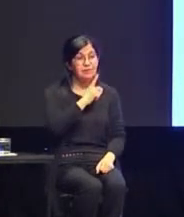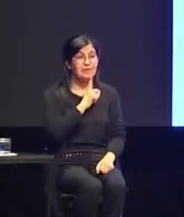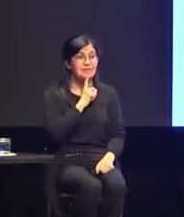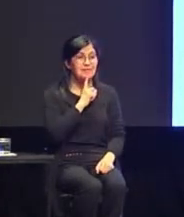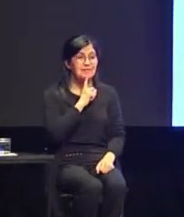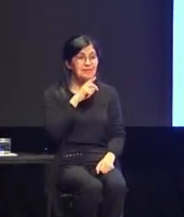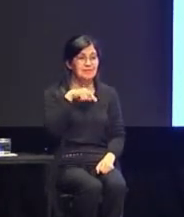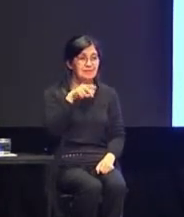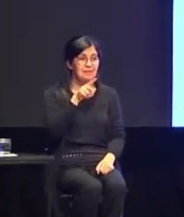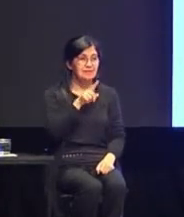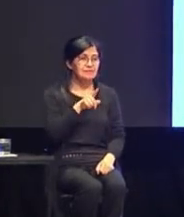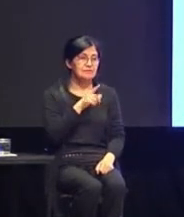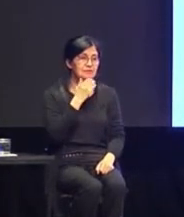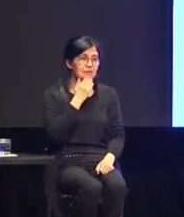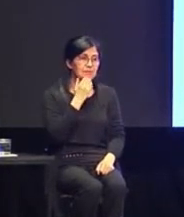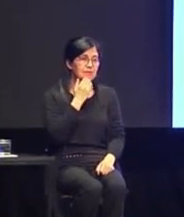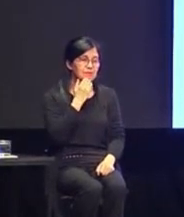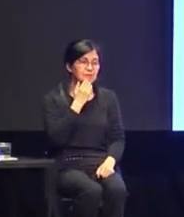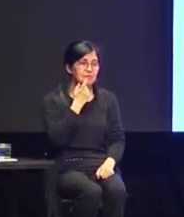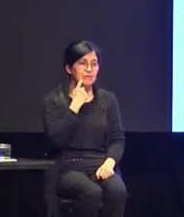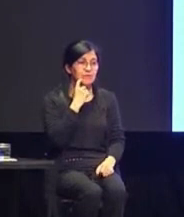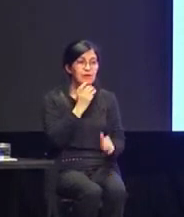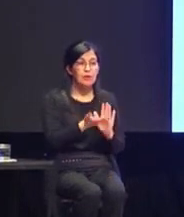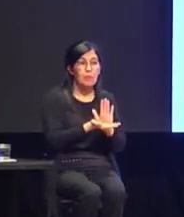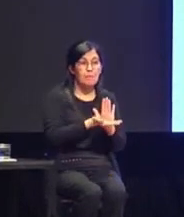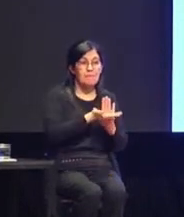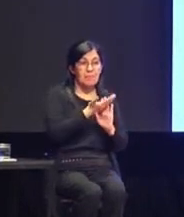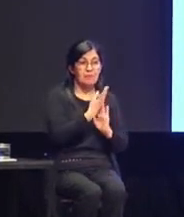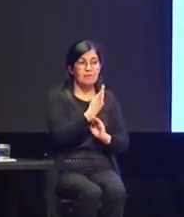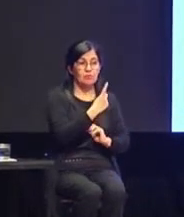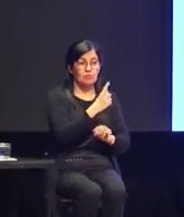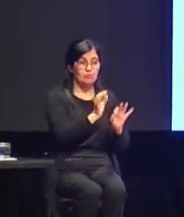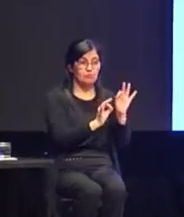de los pacientes en un 21%.